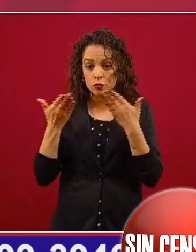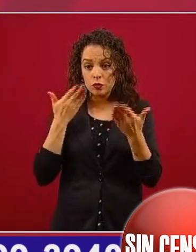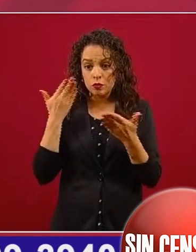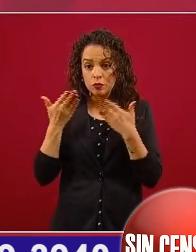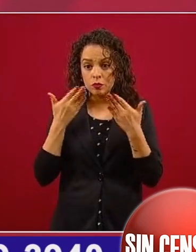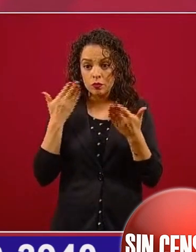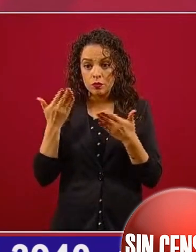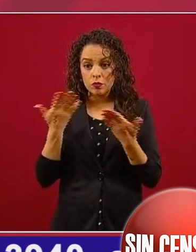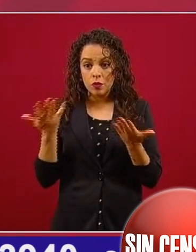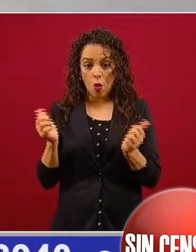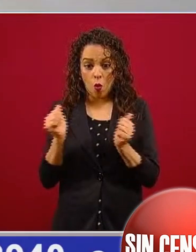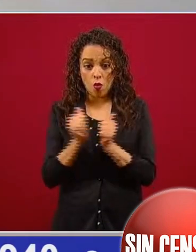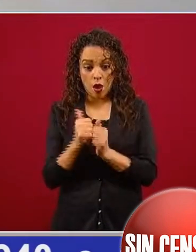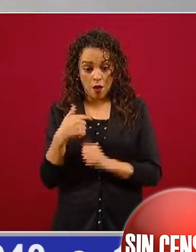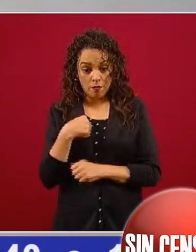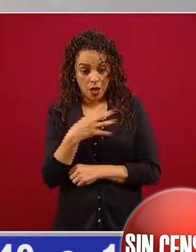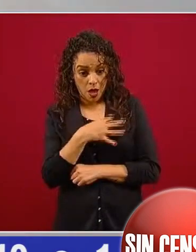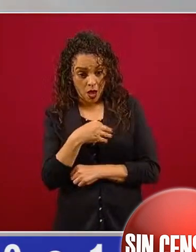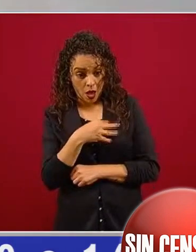mi sobrina,